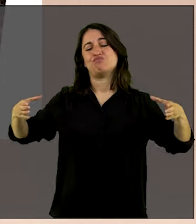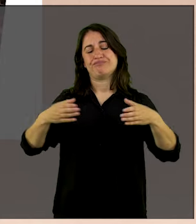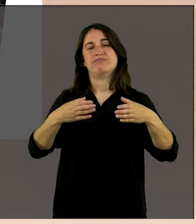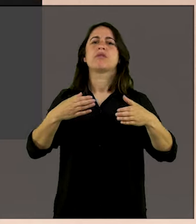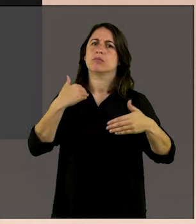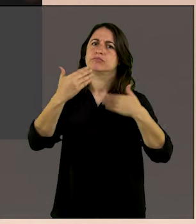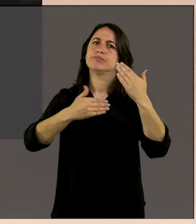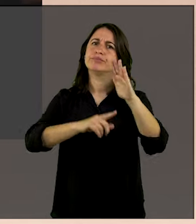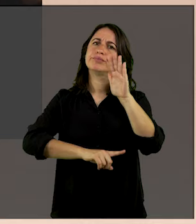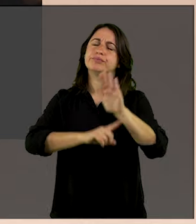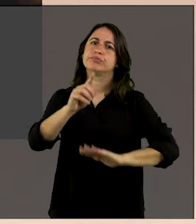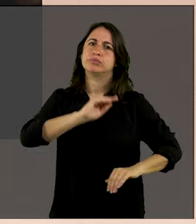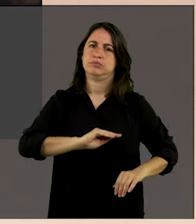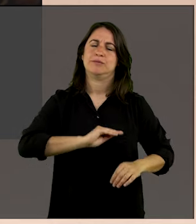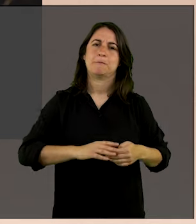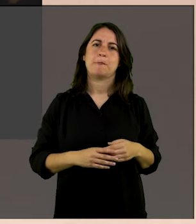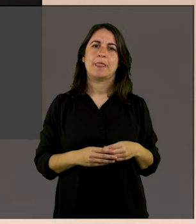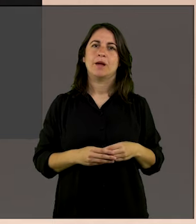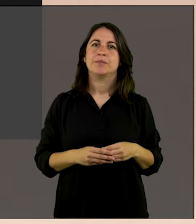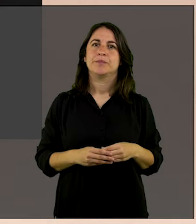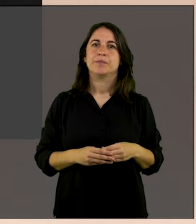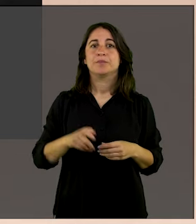esfuerzo colectivo, se han hecho muchos avances.